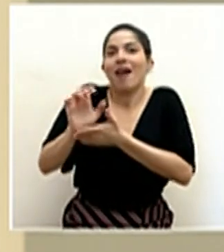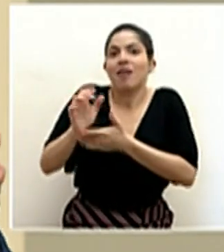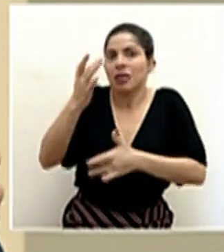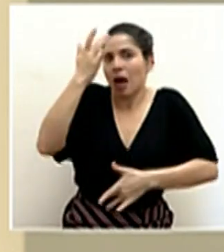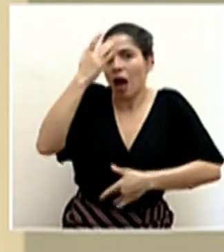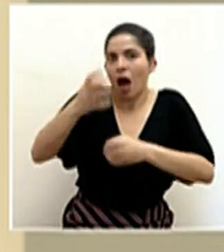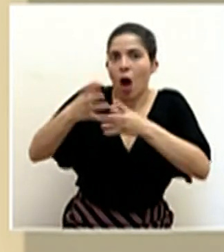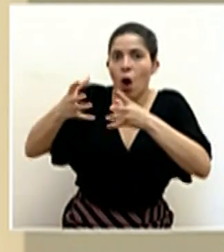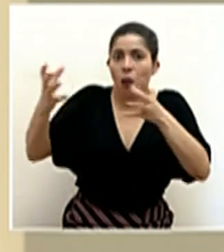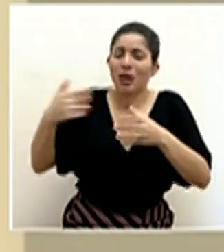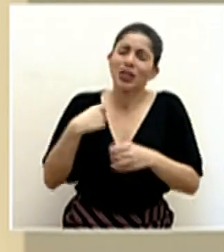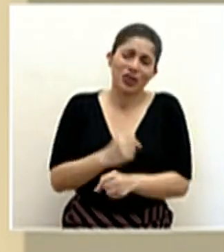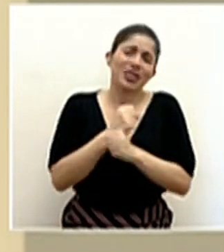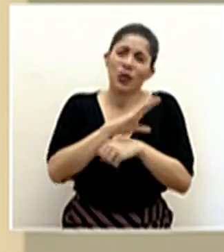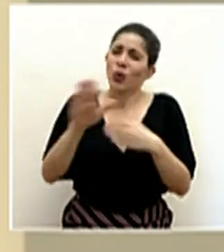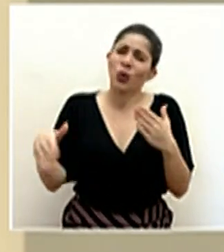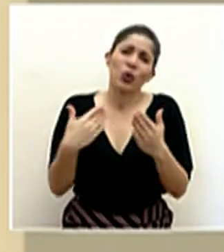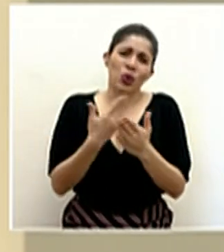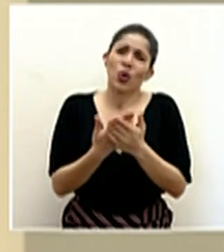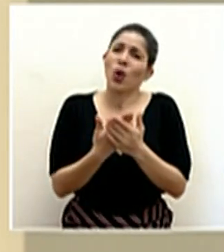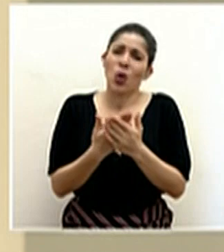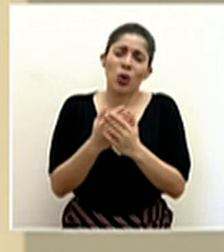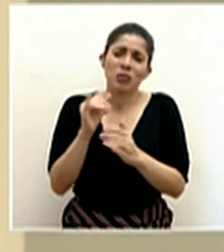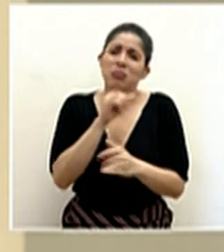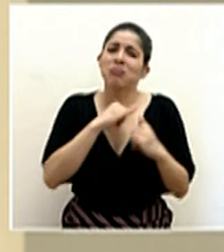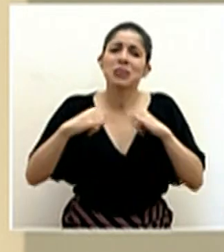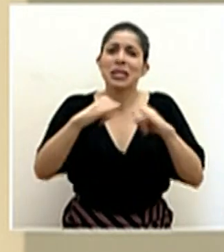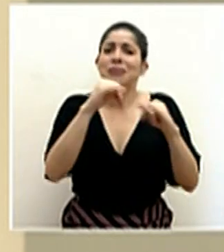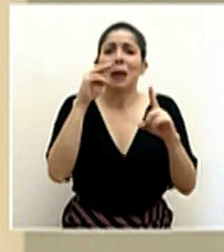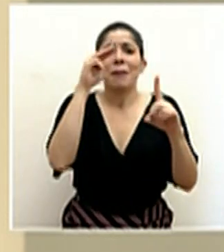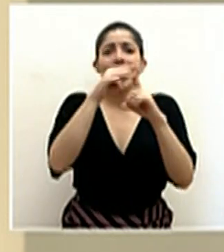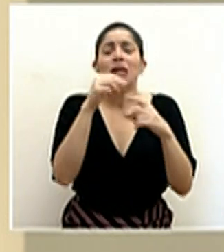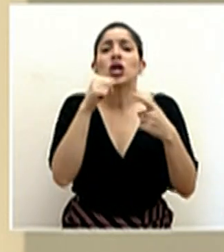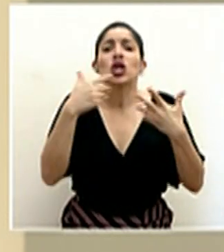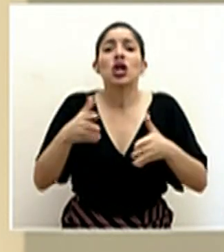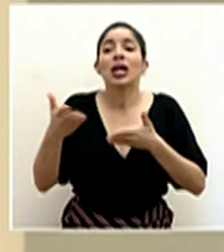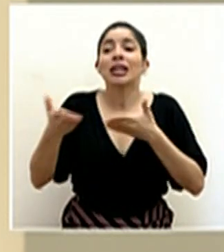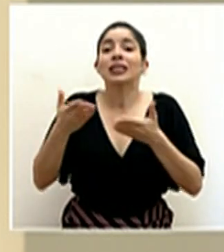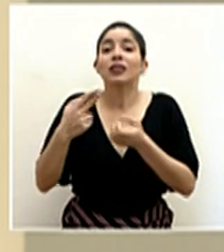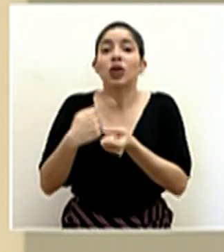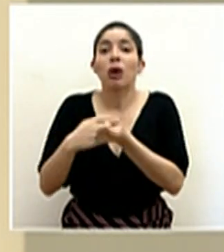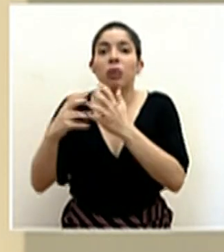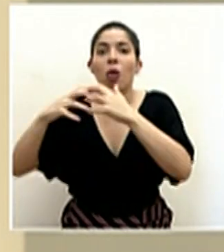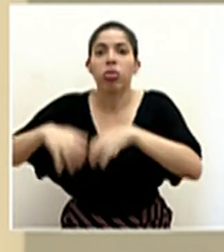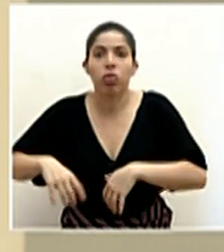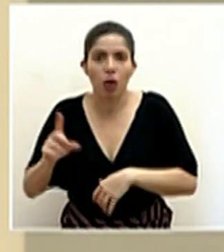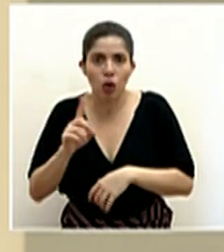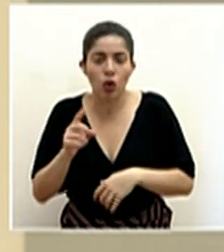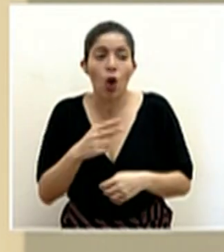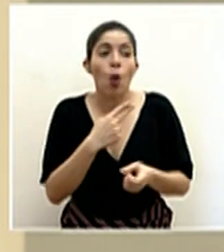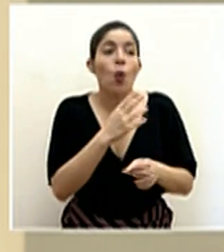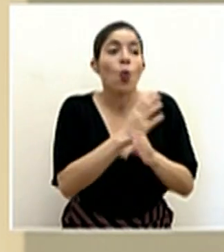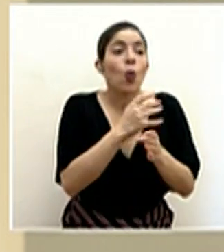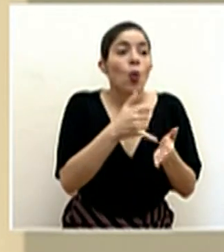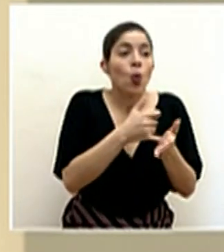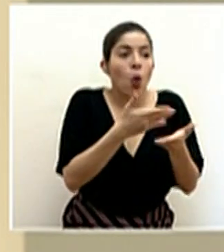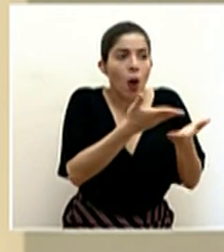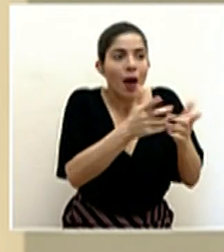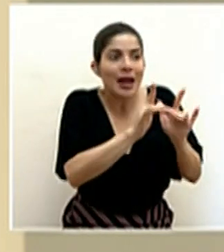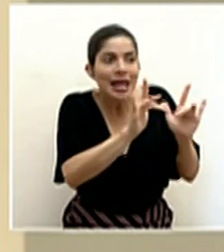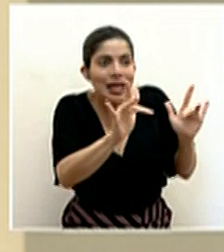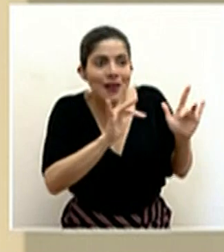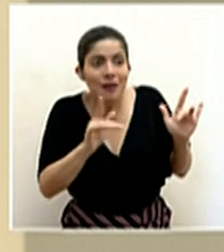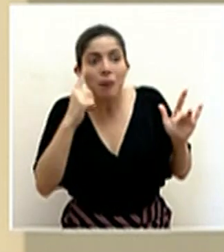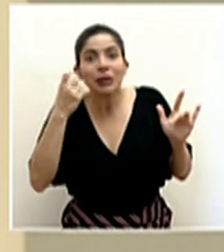de casos, que es lo que todos, yo estoy seguro que todos estamos en esa meta de que no colapsen los servicios, de que tengamos UCI disponibles para cuando se requieran, que no